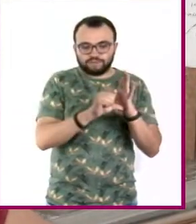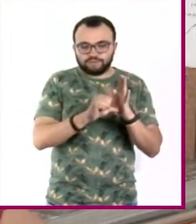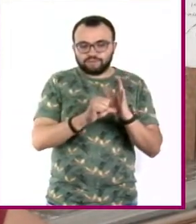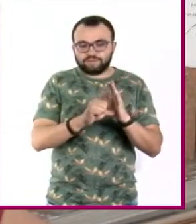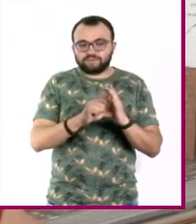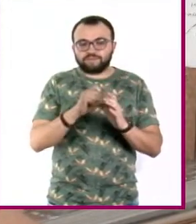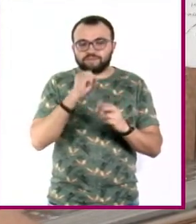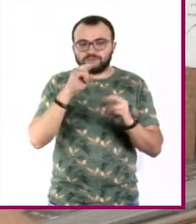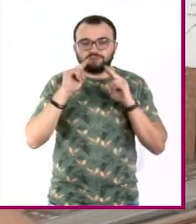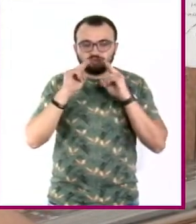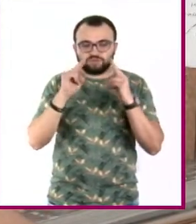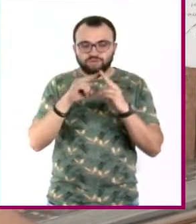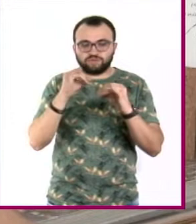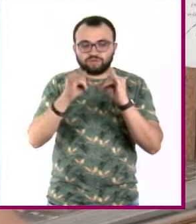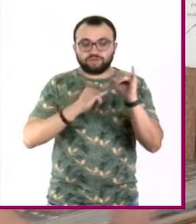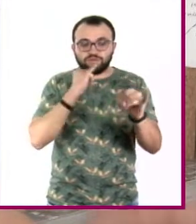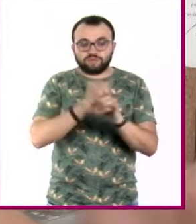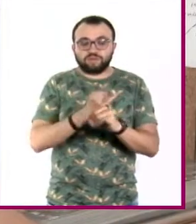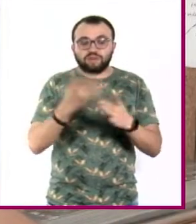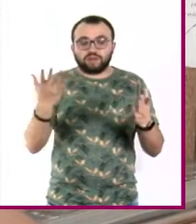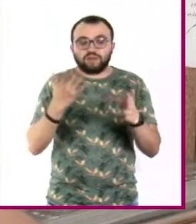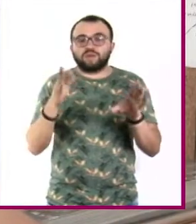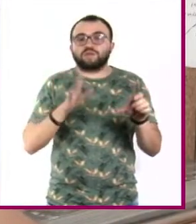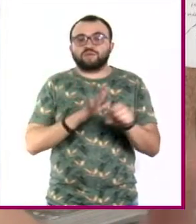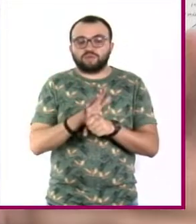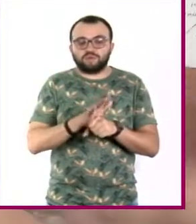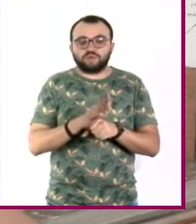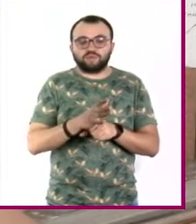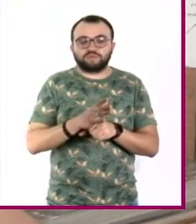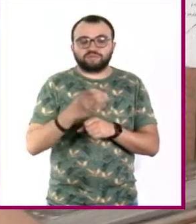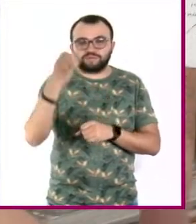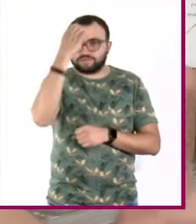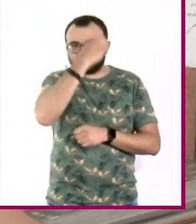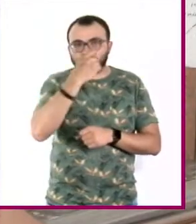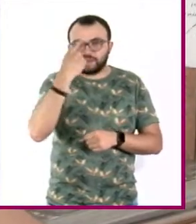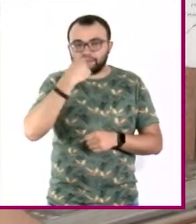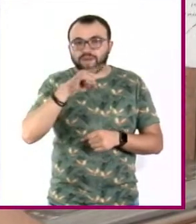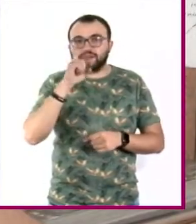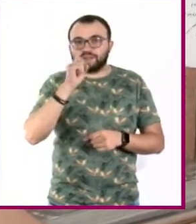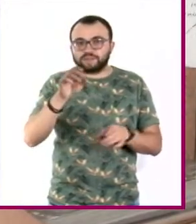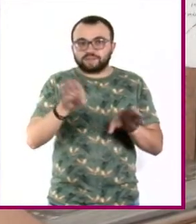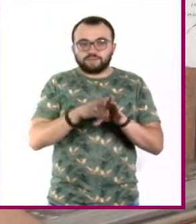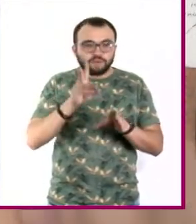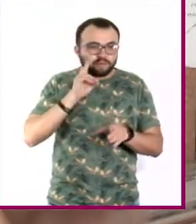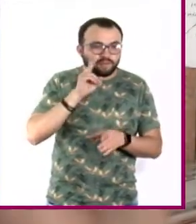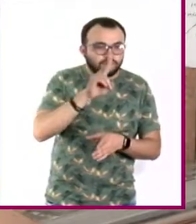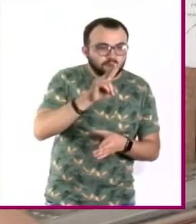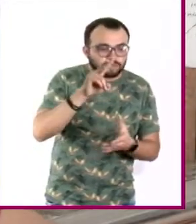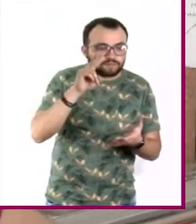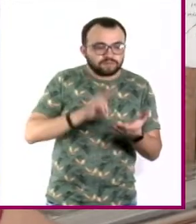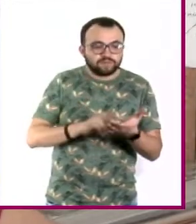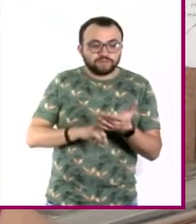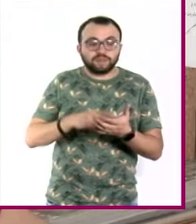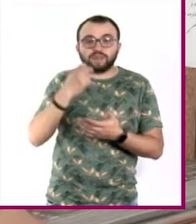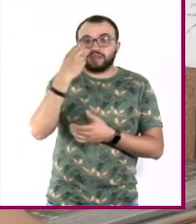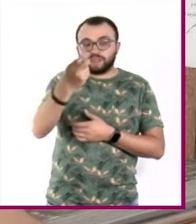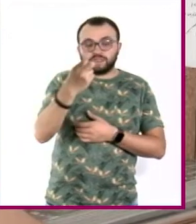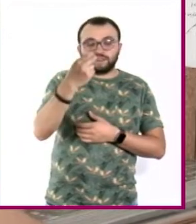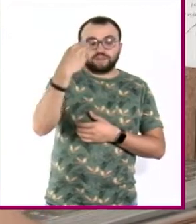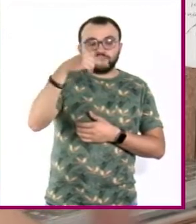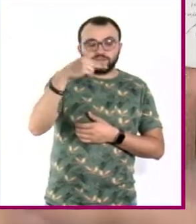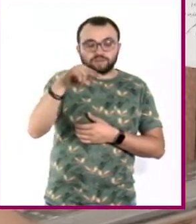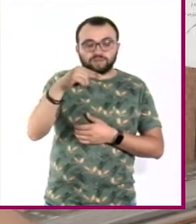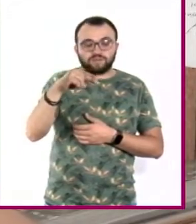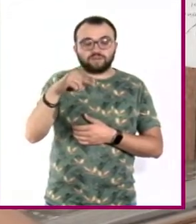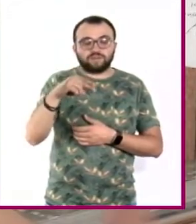Internacional de Telecomunicaciones, que creó una metodología para evaluar el desarrollo de las tecnologías digitales. A esta metodología se le